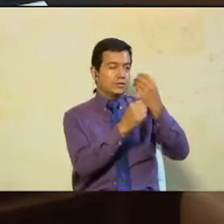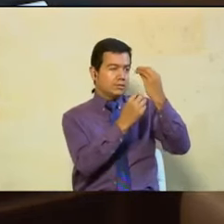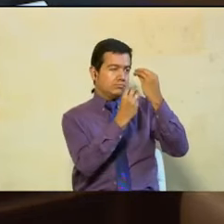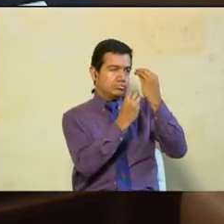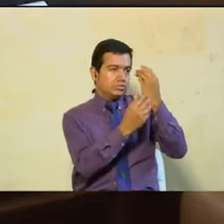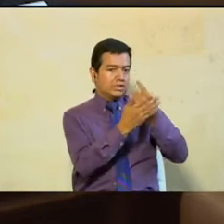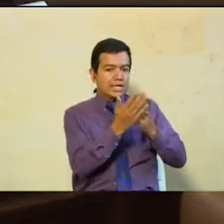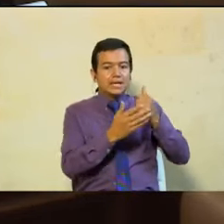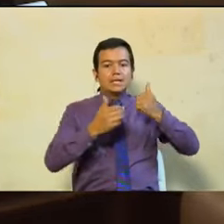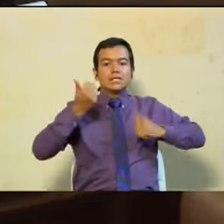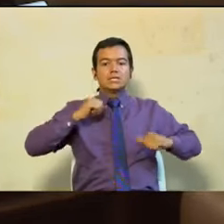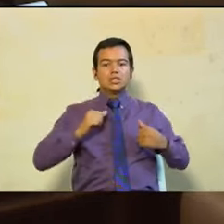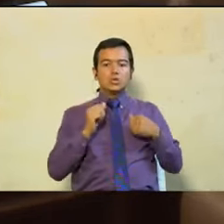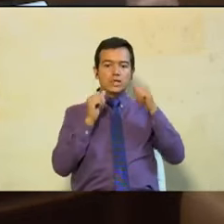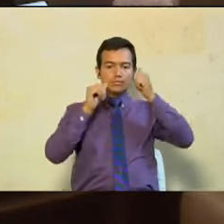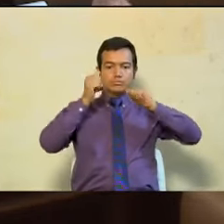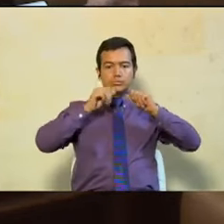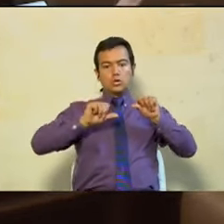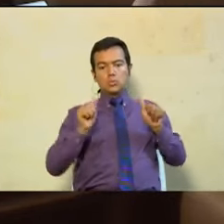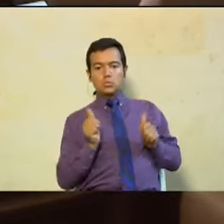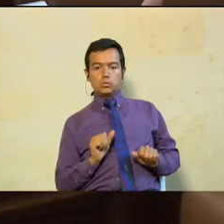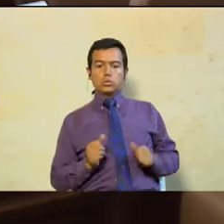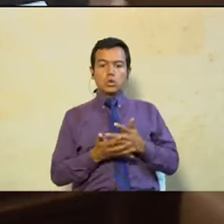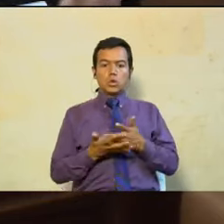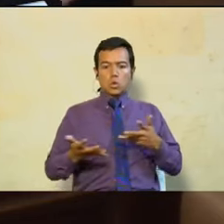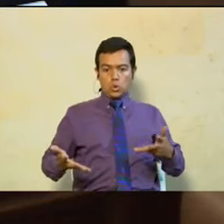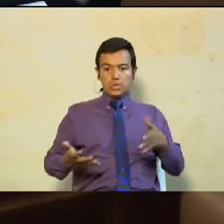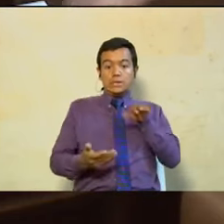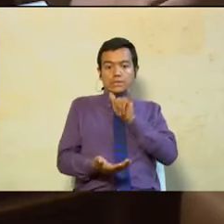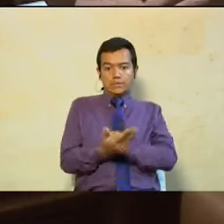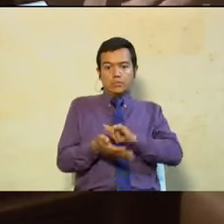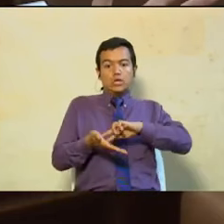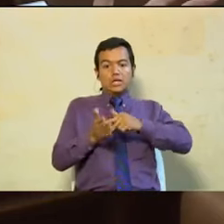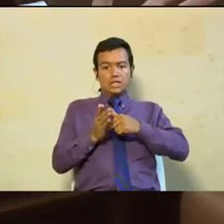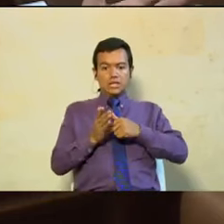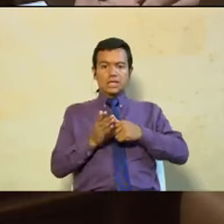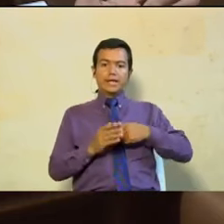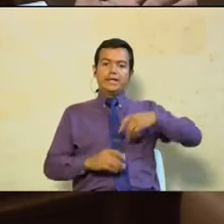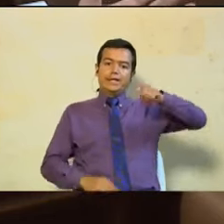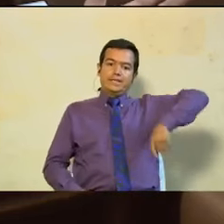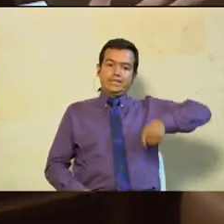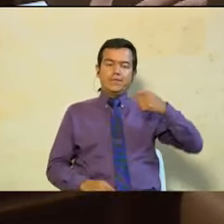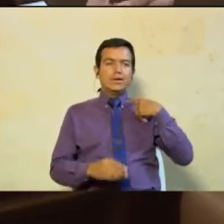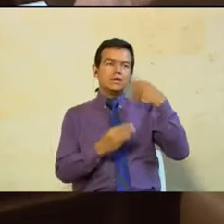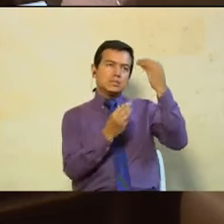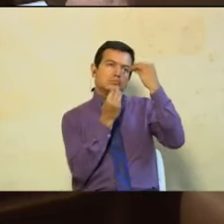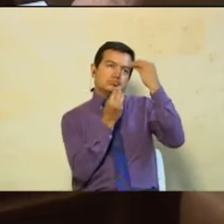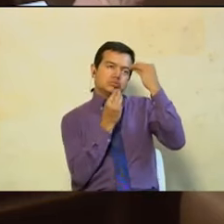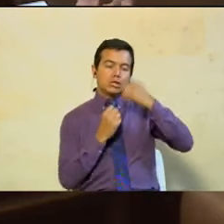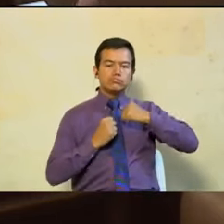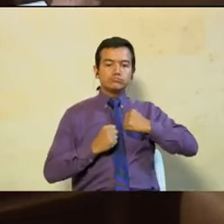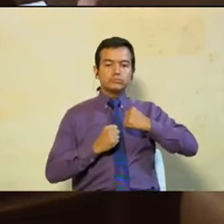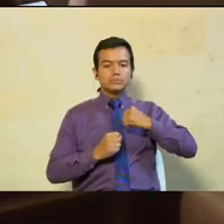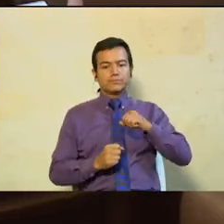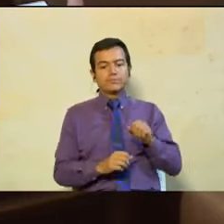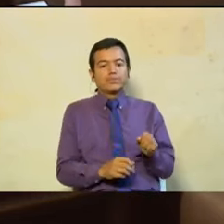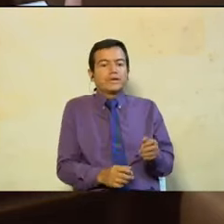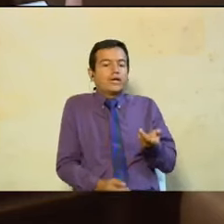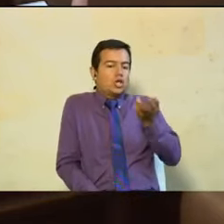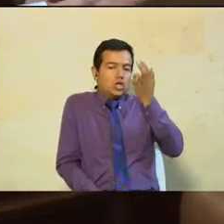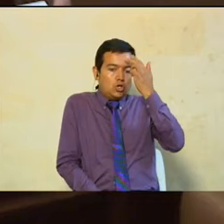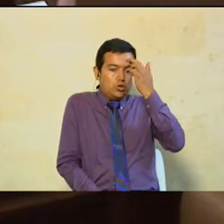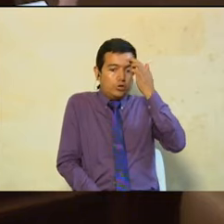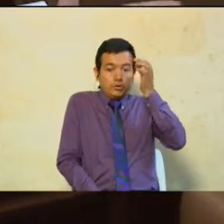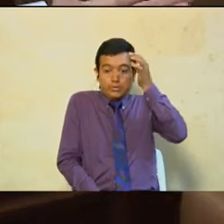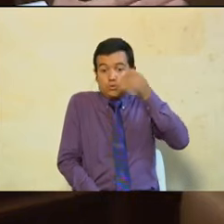preparación suficiente para ofrecer un servicio que como todo servicio prestado por servicio por los seres humanos pueden tener